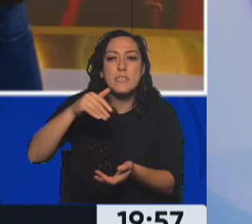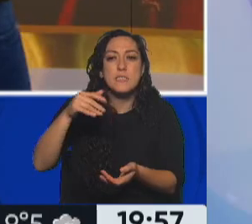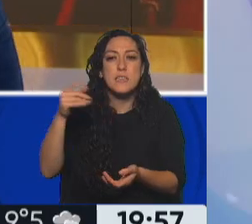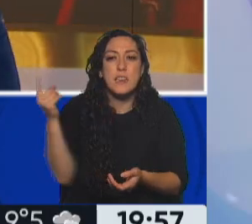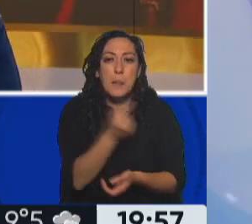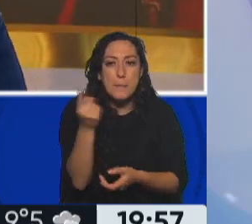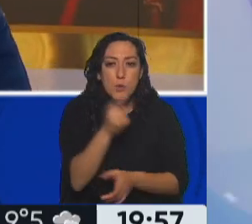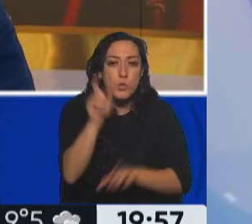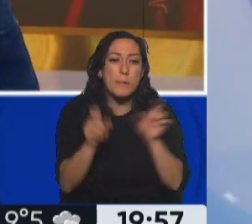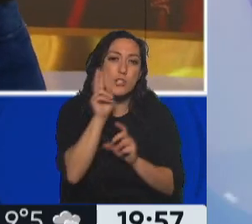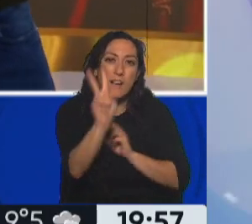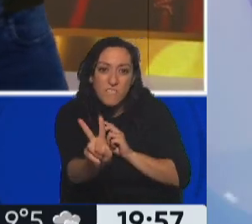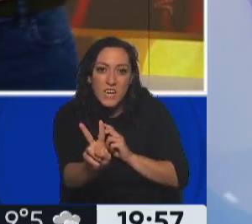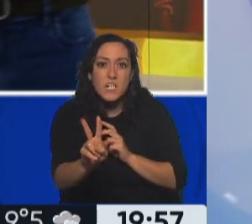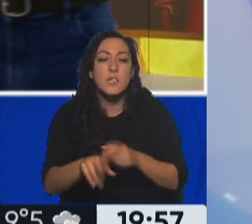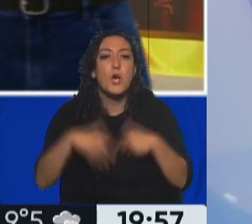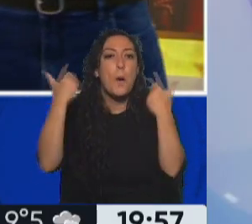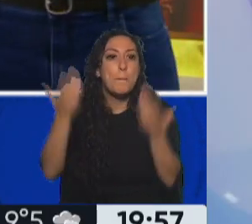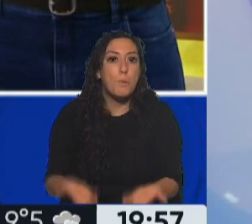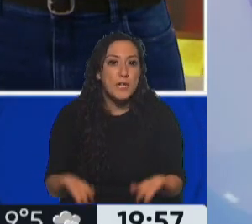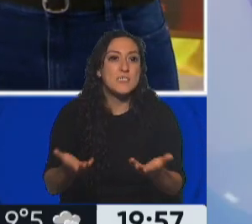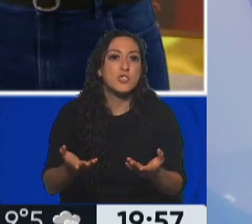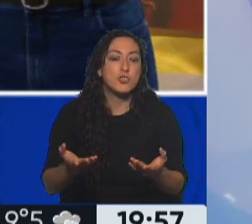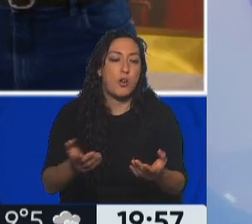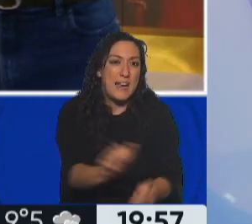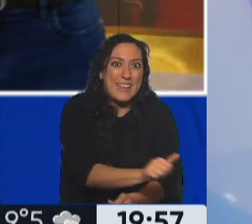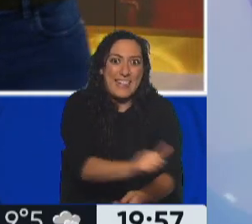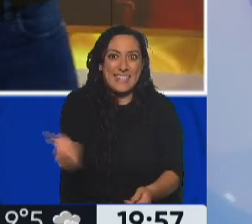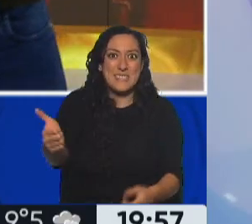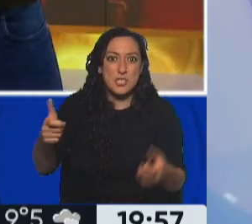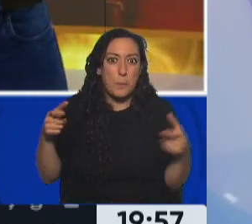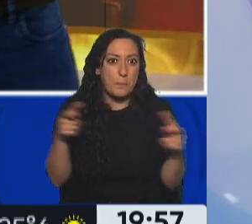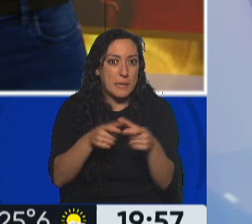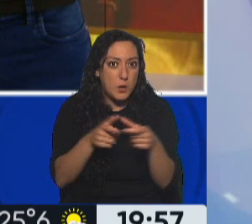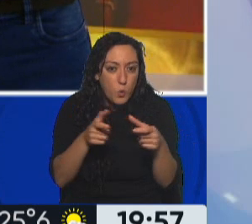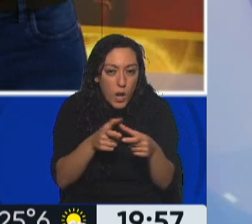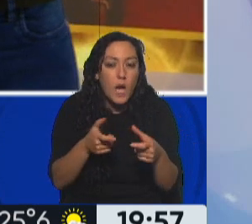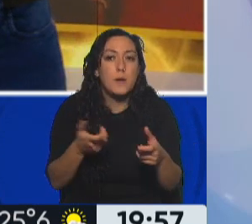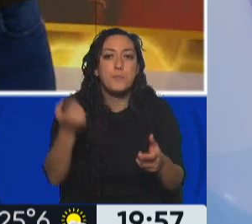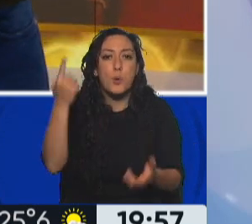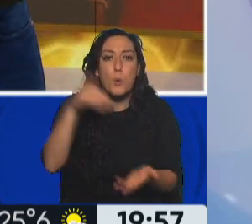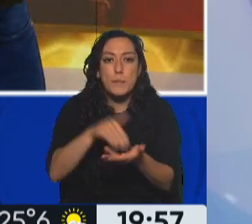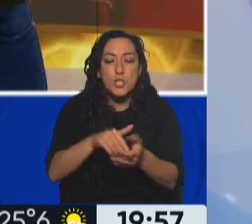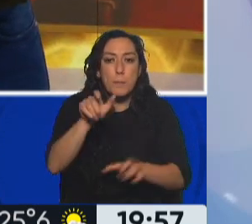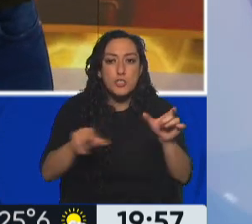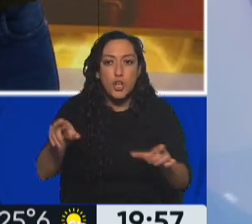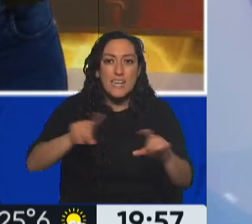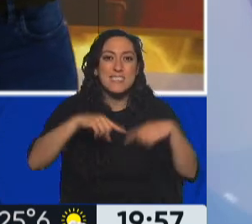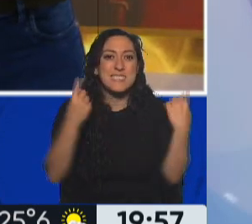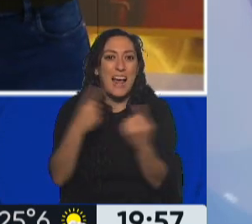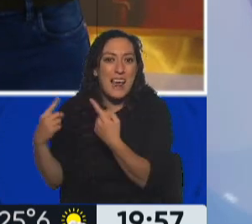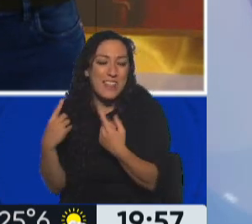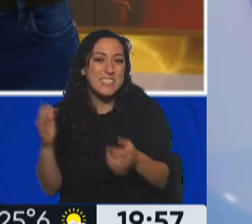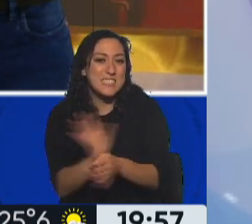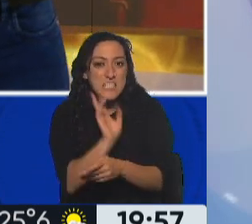minutos de visualización, y es por eso y por el éxito rotundo que ha tenido esta película, más de 1 millón de espectadores en las salas de los